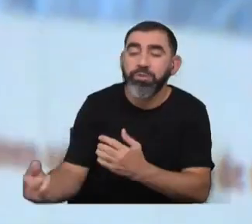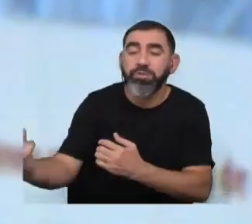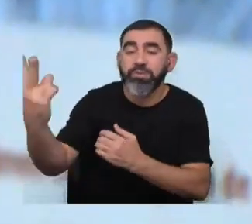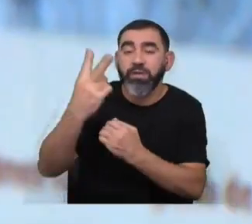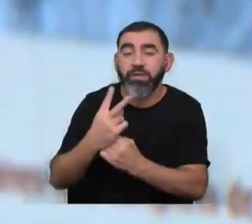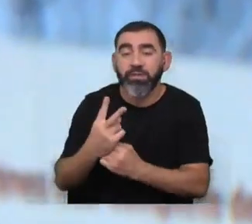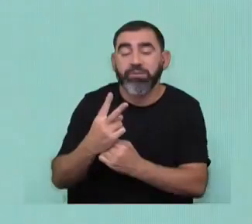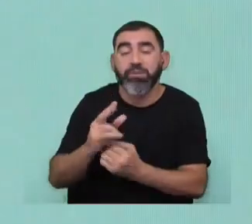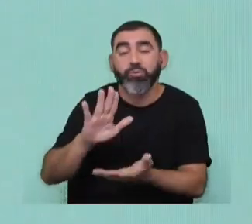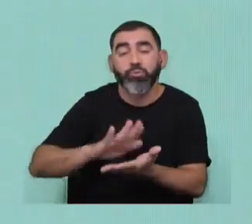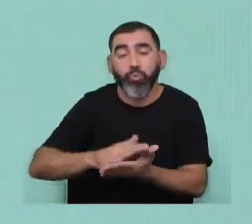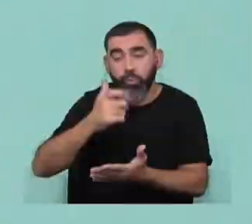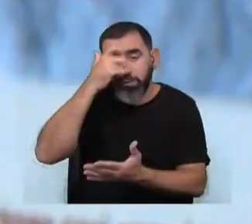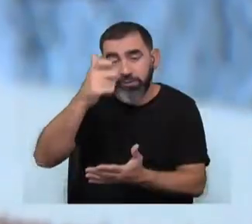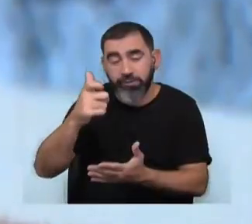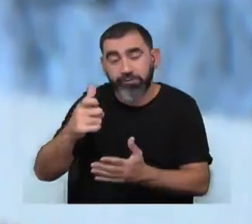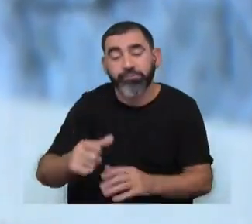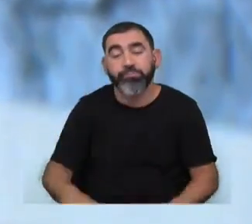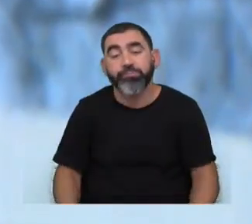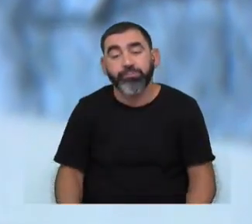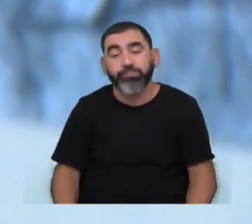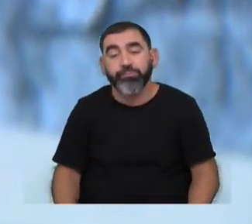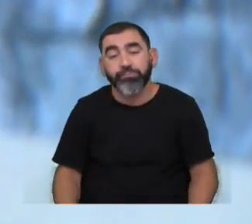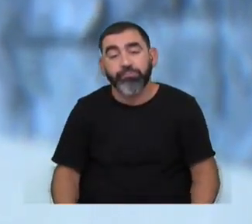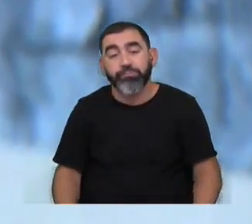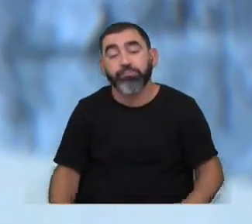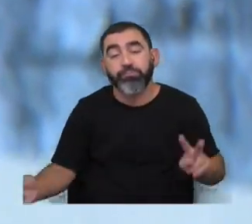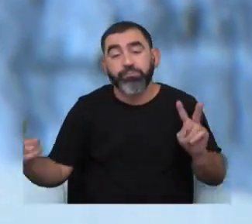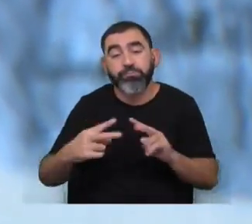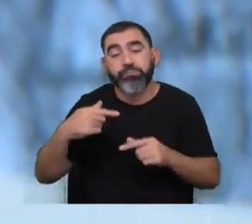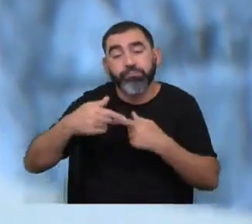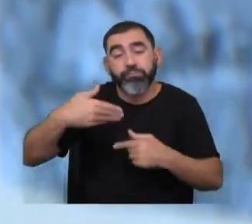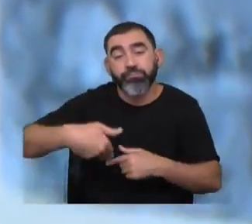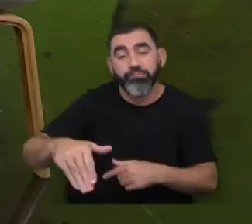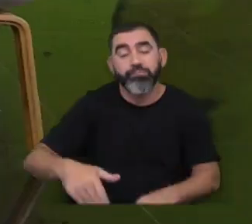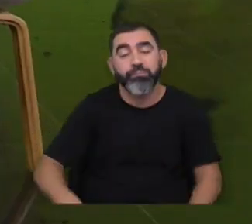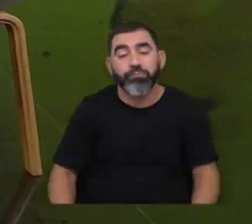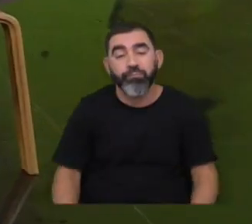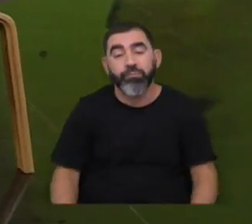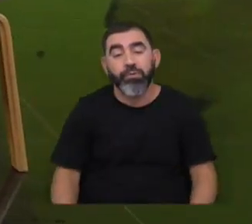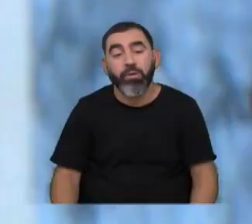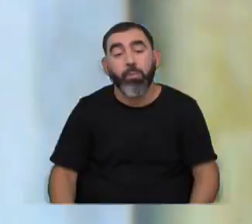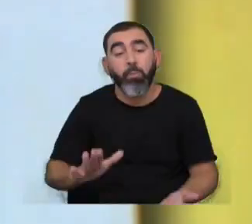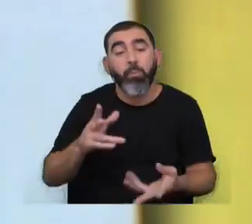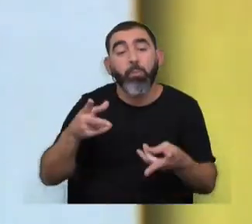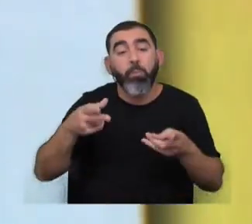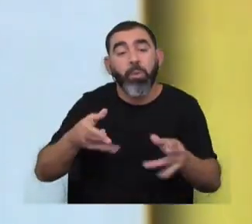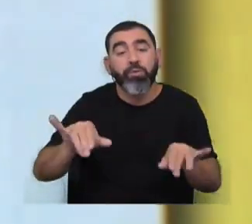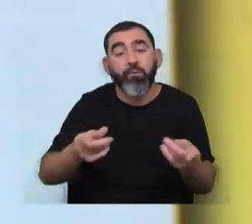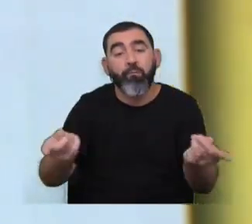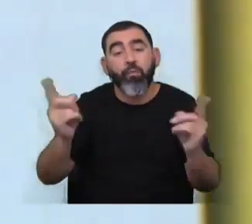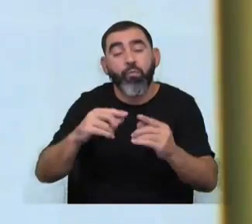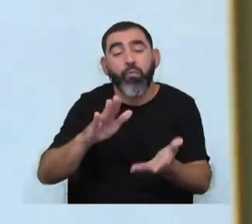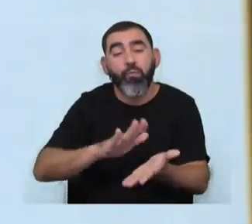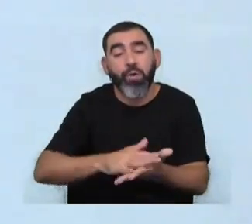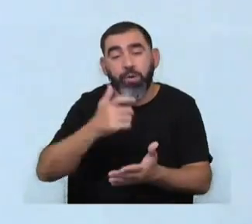por venir a Sobre Ciencia, a presentar el libro y nada, nos seguimos viendo. Fantástico. Gracias. Hasta la próxima. Nueva pausa en Sobre